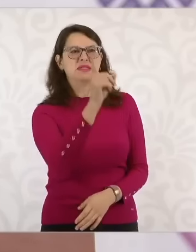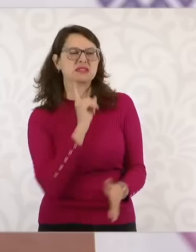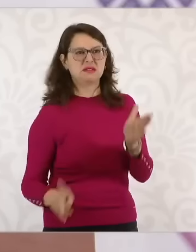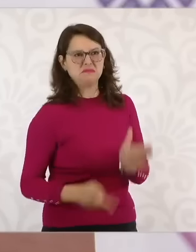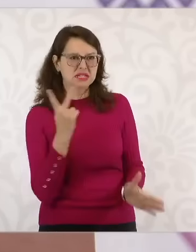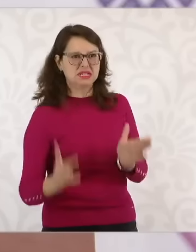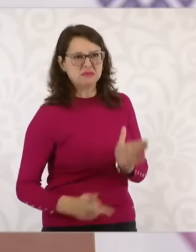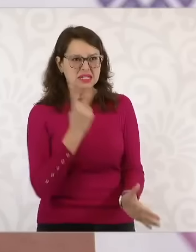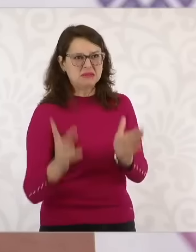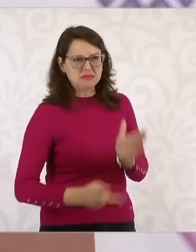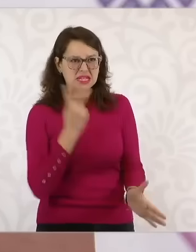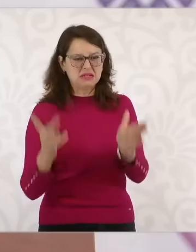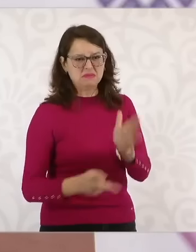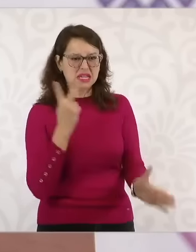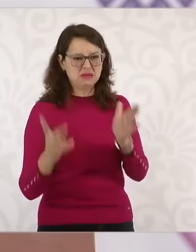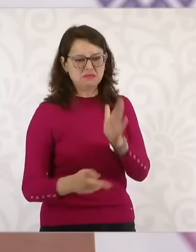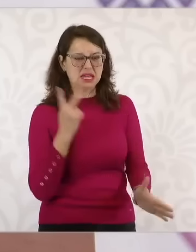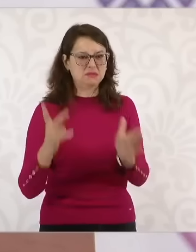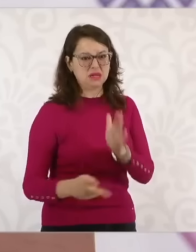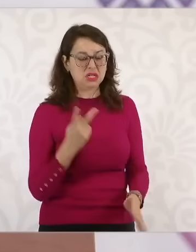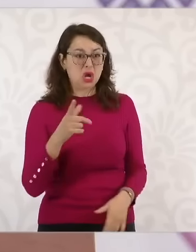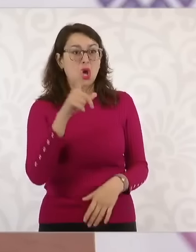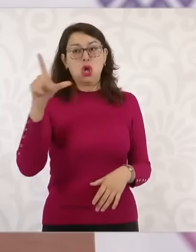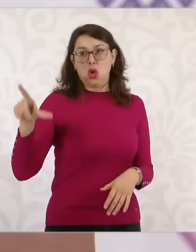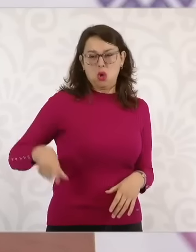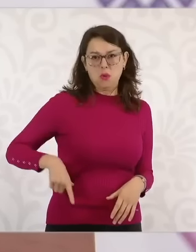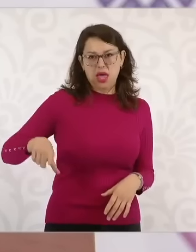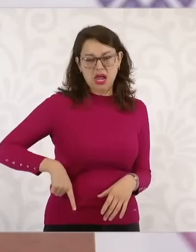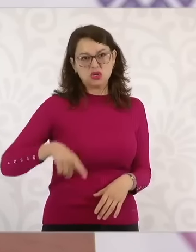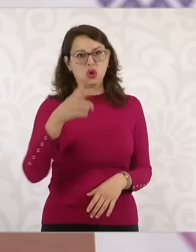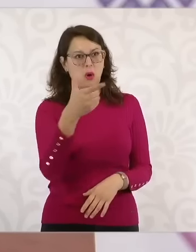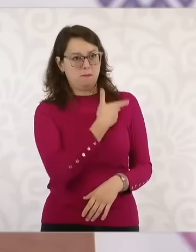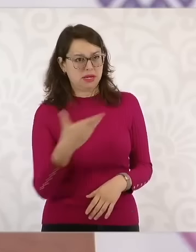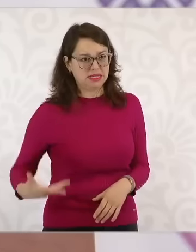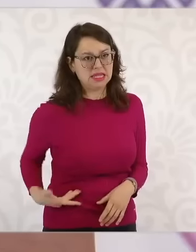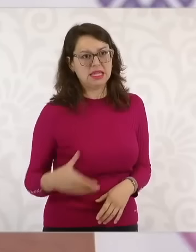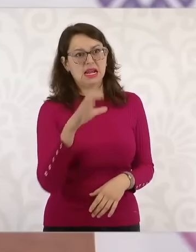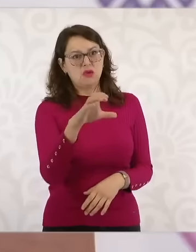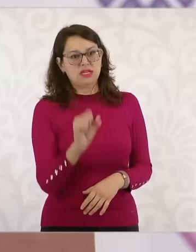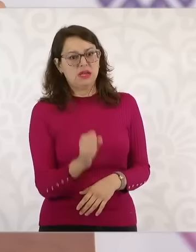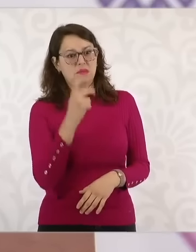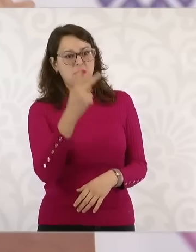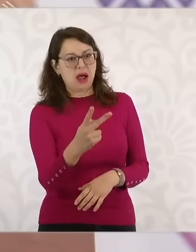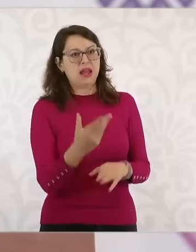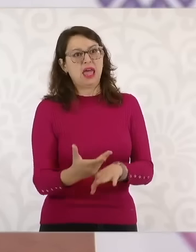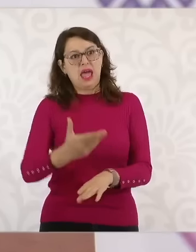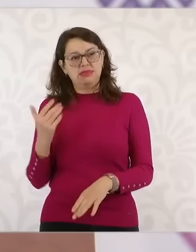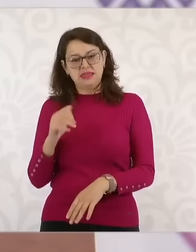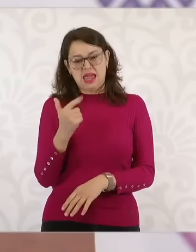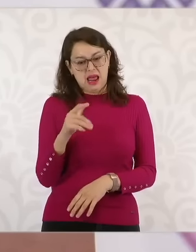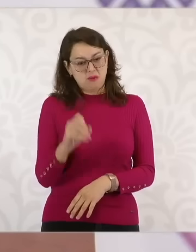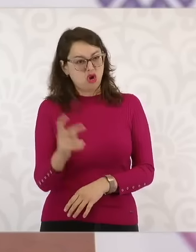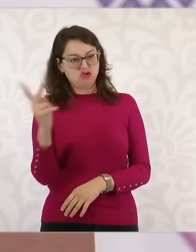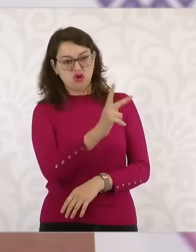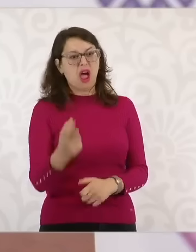Entonces, por repetir muchas veces, el gobierno de la presidenta Sheinbaum, igual que el del presidente